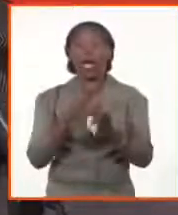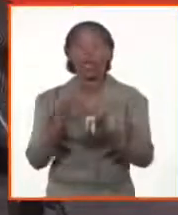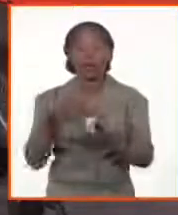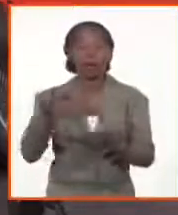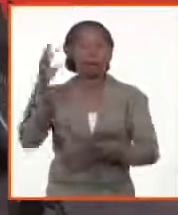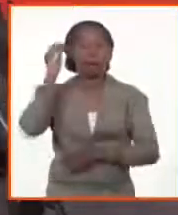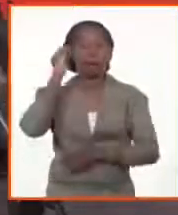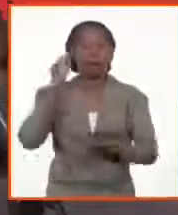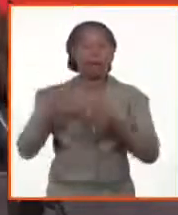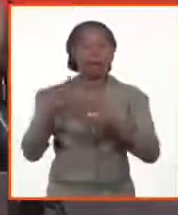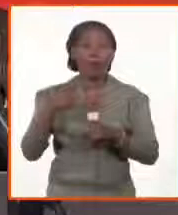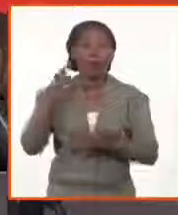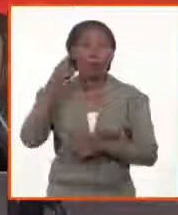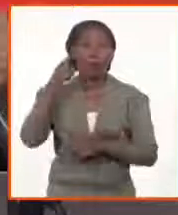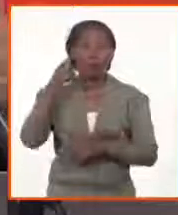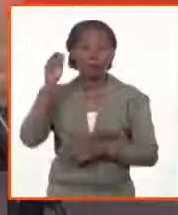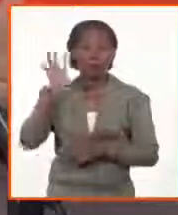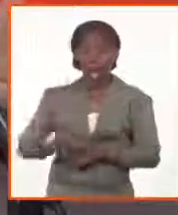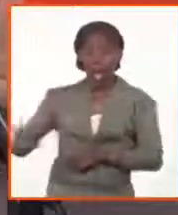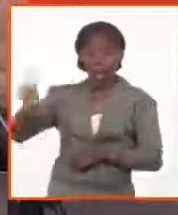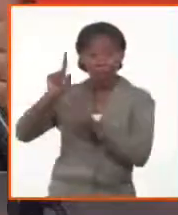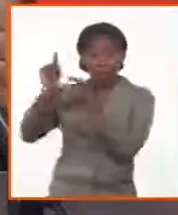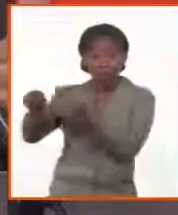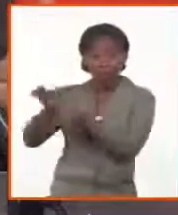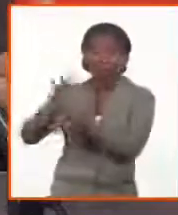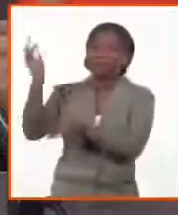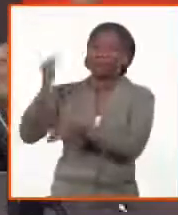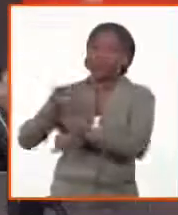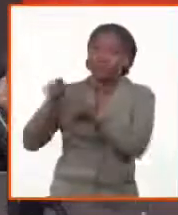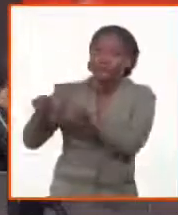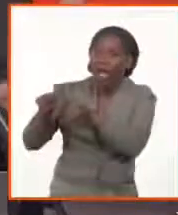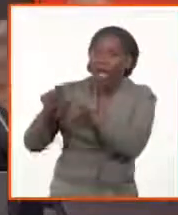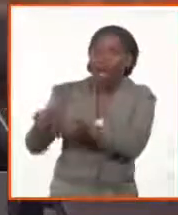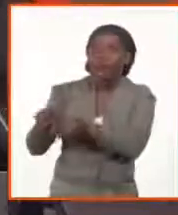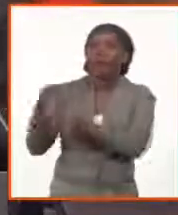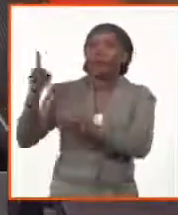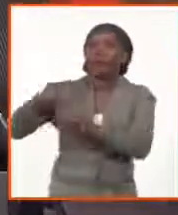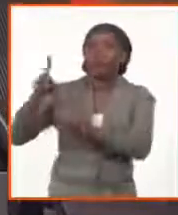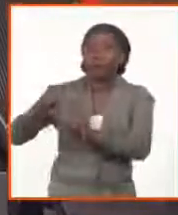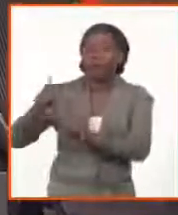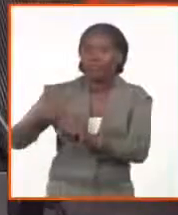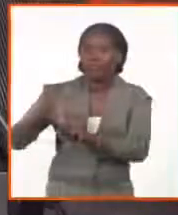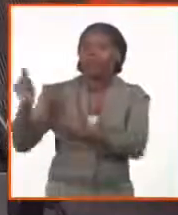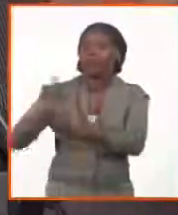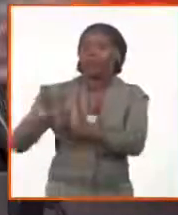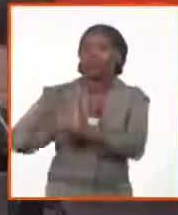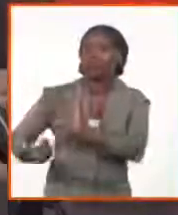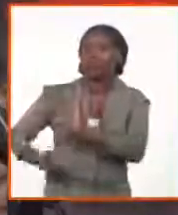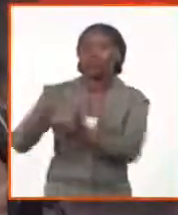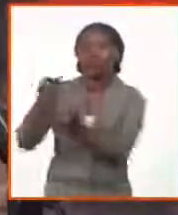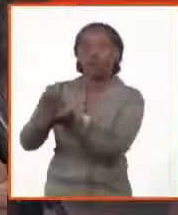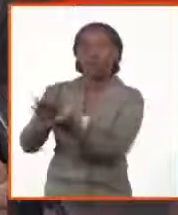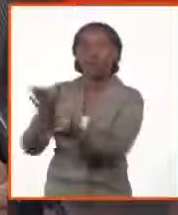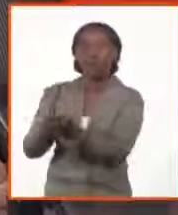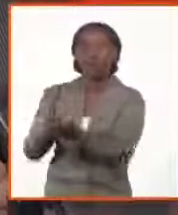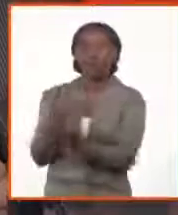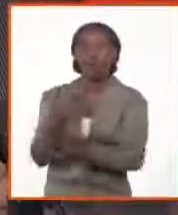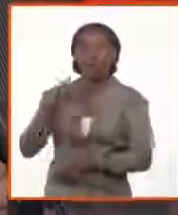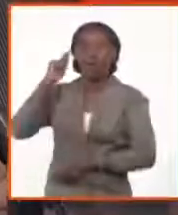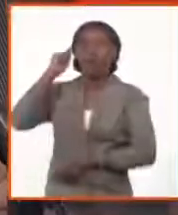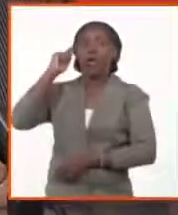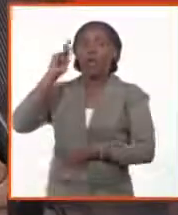conocido como bng hemorrágico porque era diagnosticaba ya en la etapa de las hemorrágica el choque